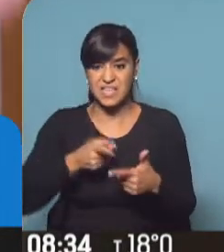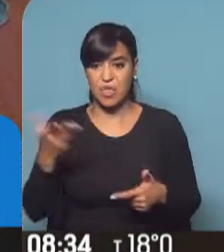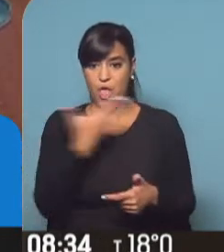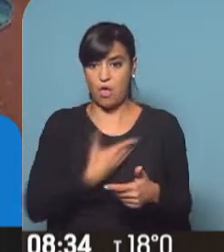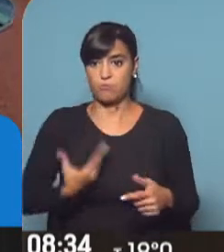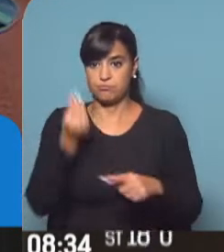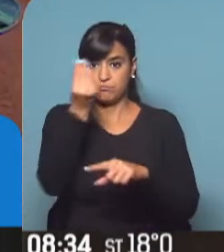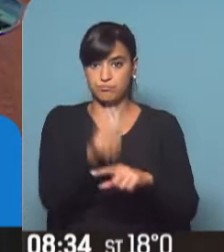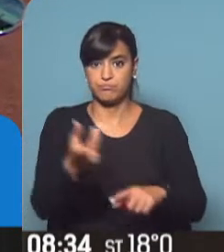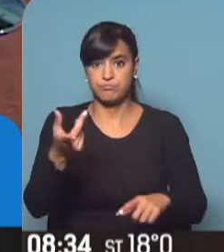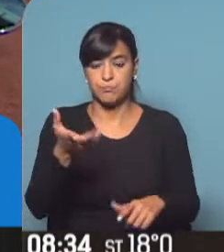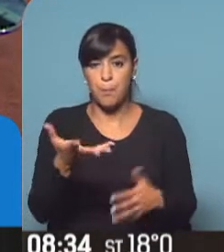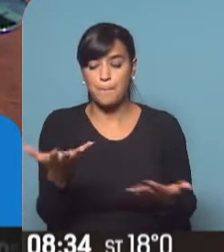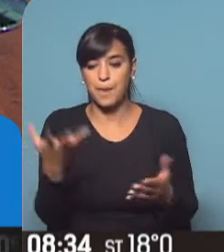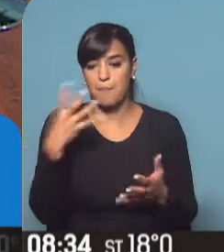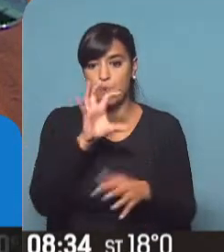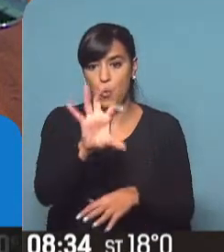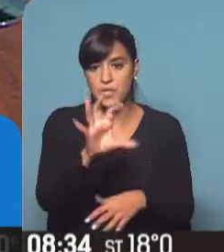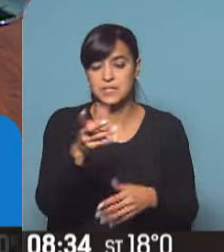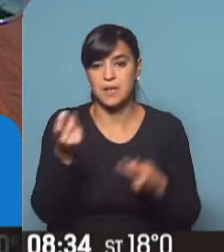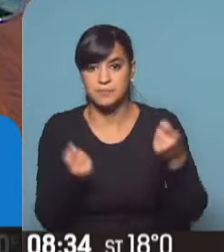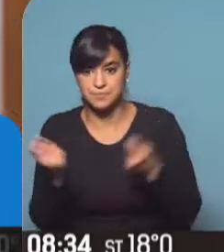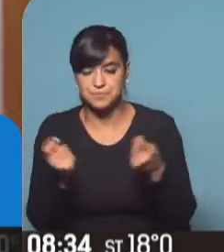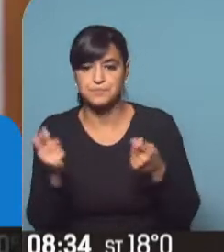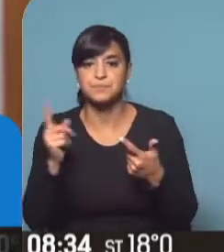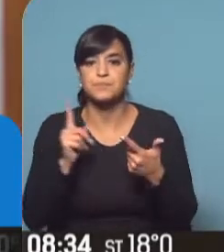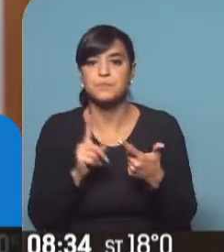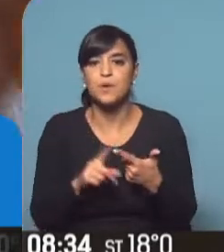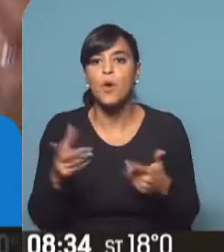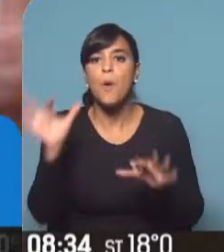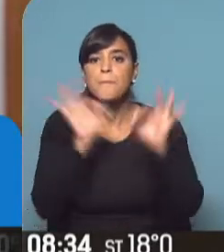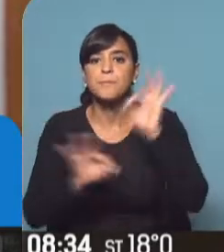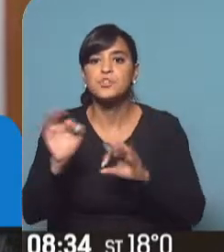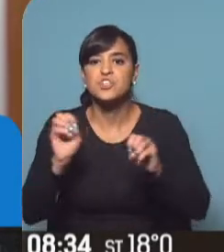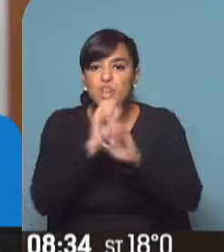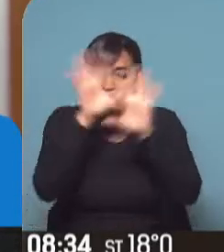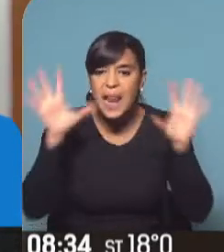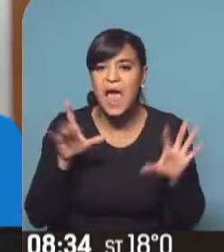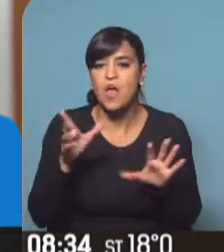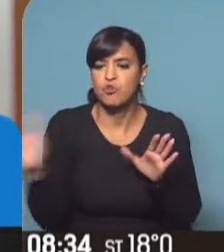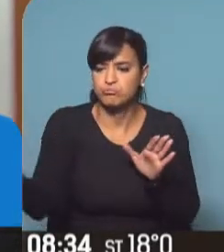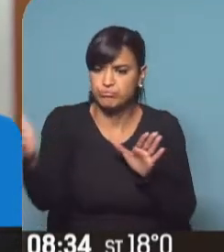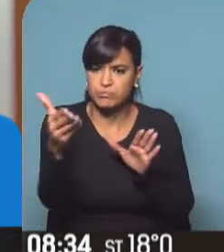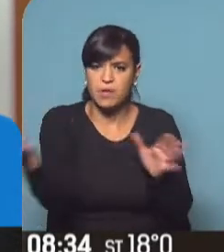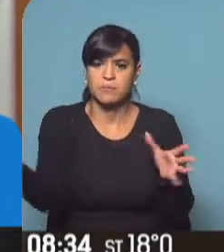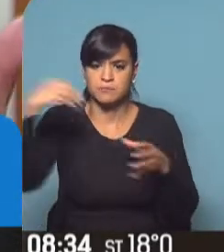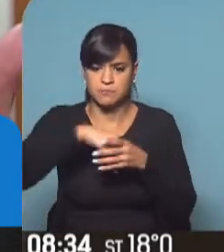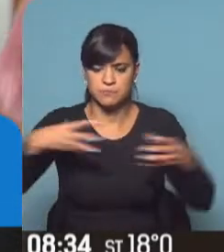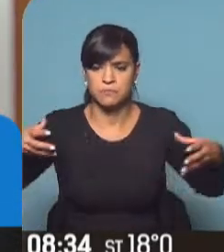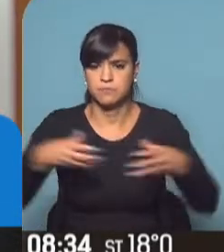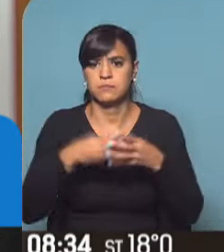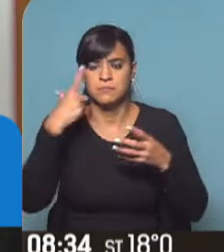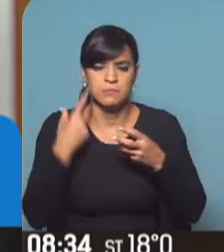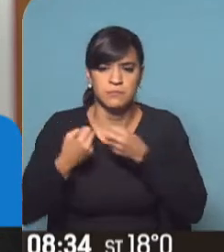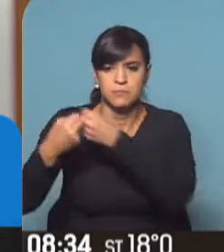proponen para conducir los destinos una provincia un proyecto claro que nos convoque a todos y que sea consensuado